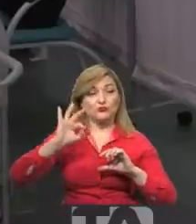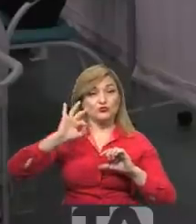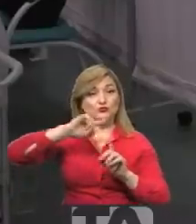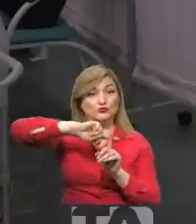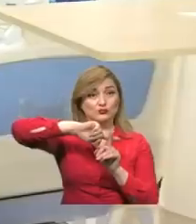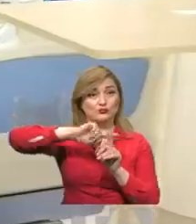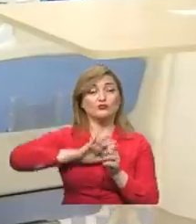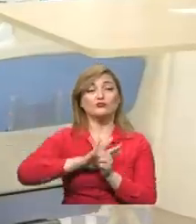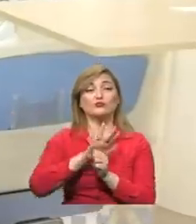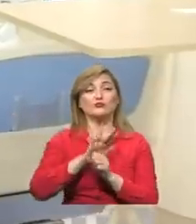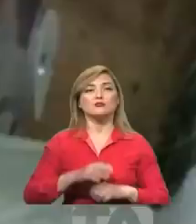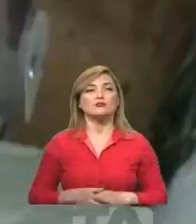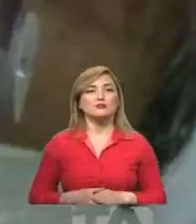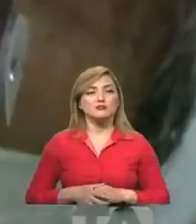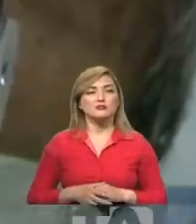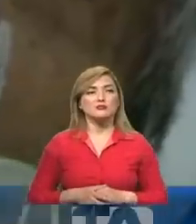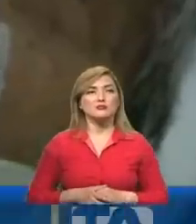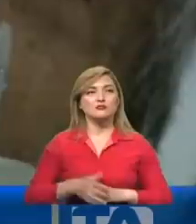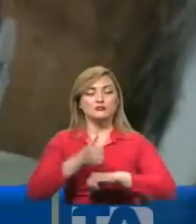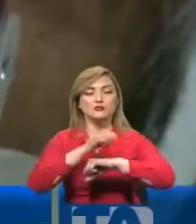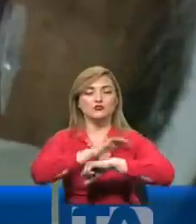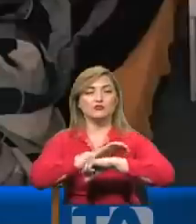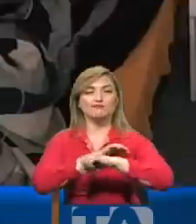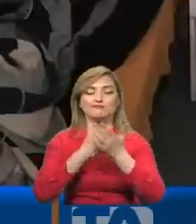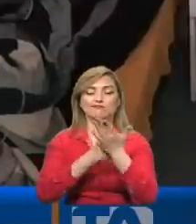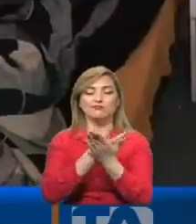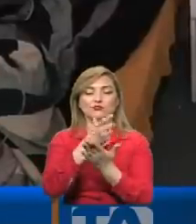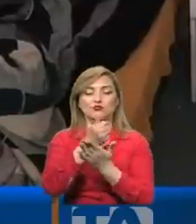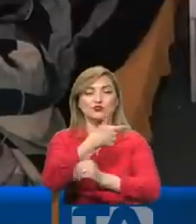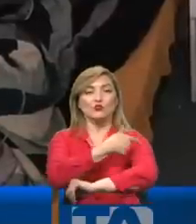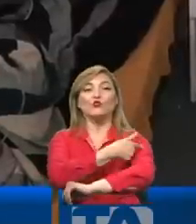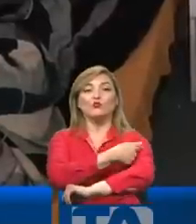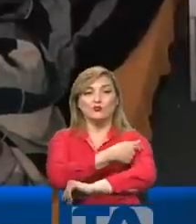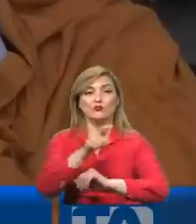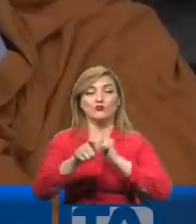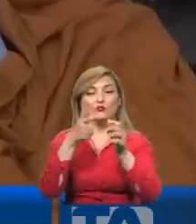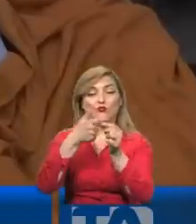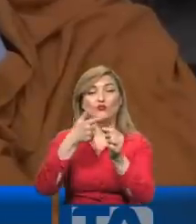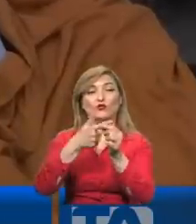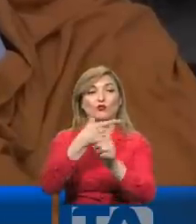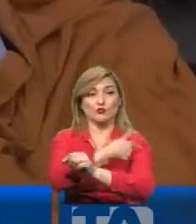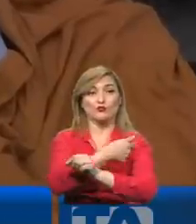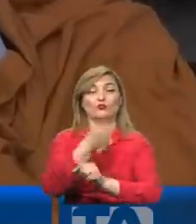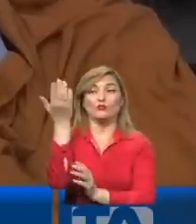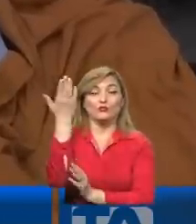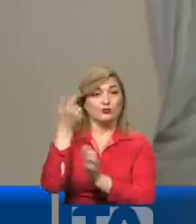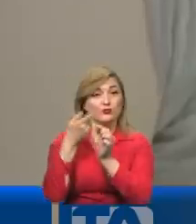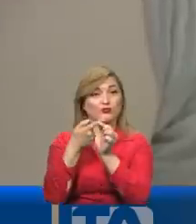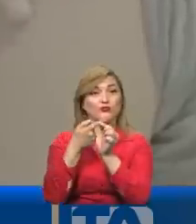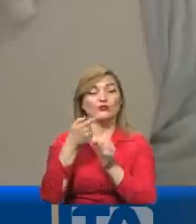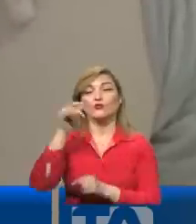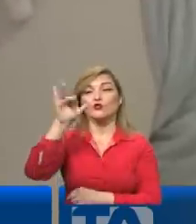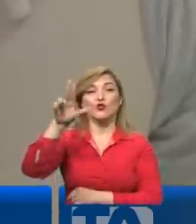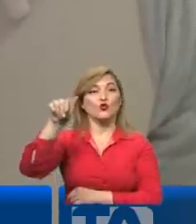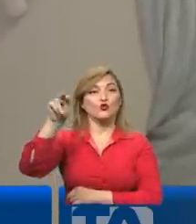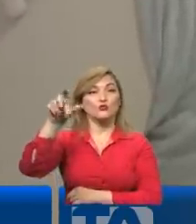las autoridades municipales analizan la compra de vacunas para inmunizar a los quiteños. El alcalde de la capital, Jorge